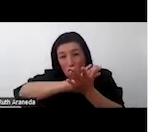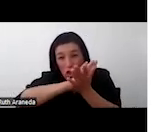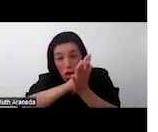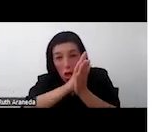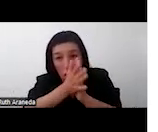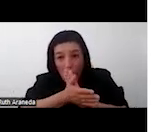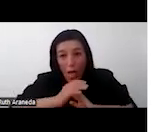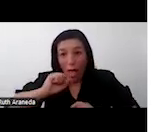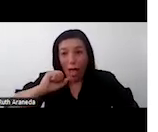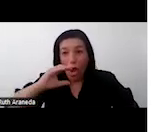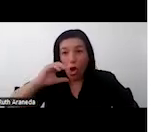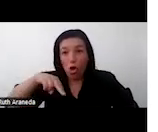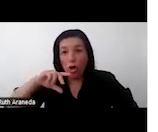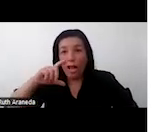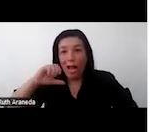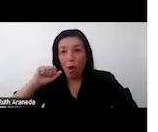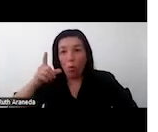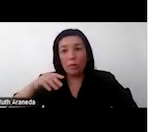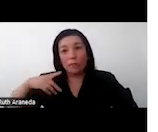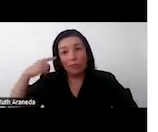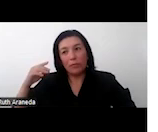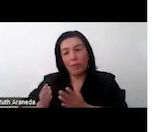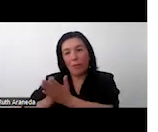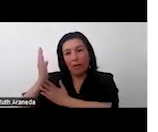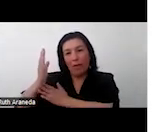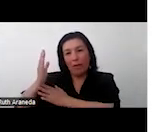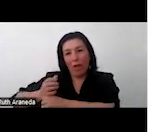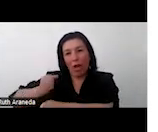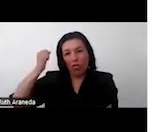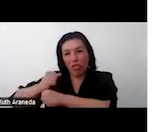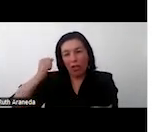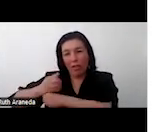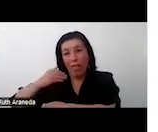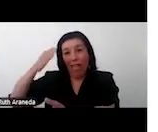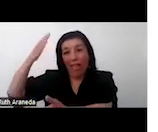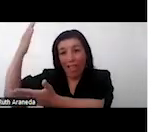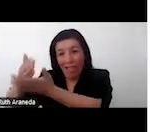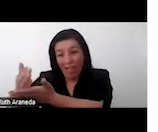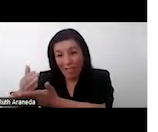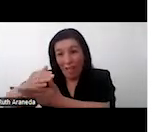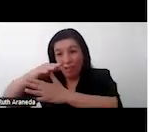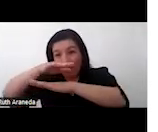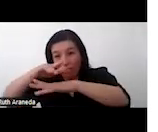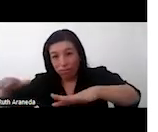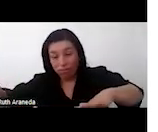tal, que viene desde los Andes y desemboca en el Pacífico, no iba a caber